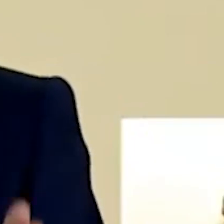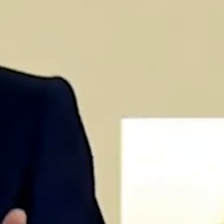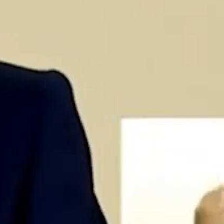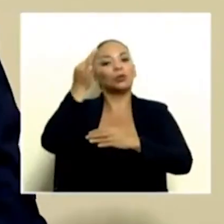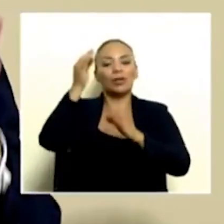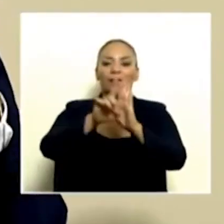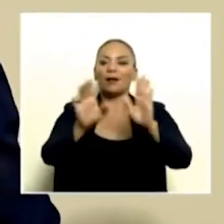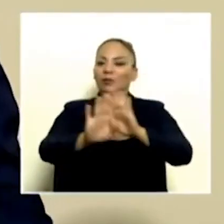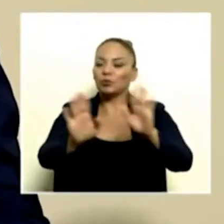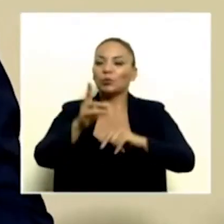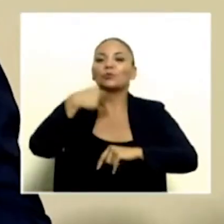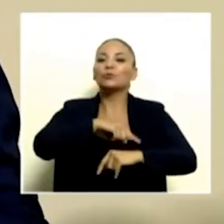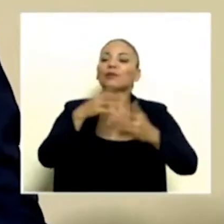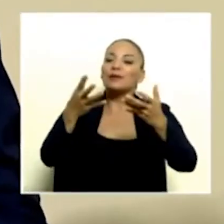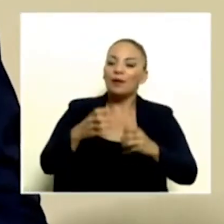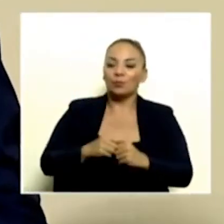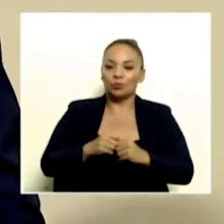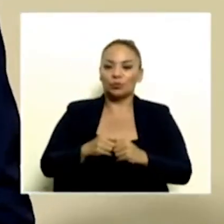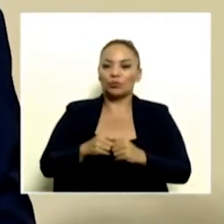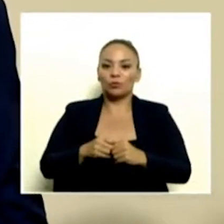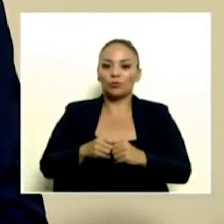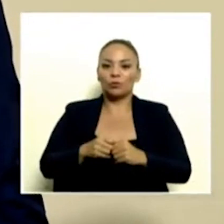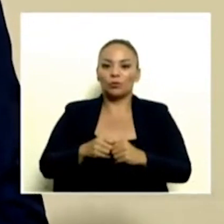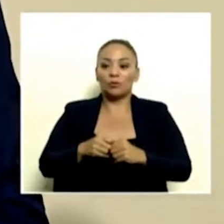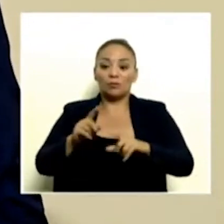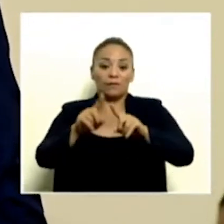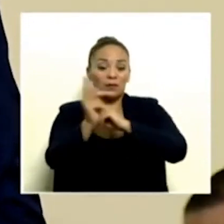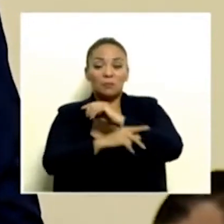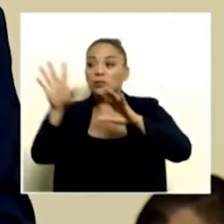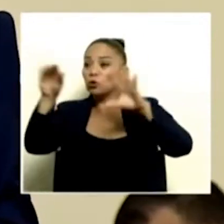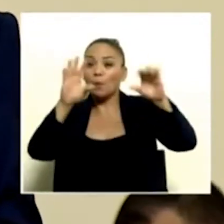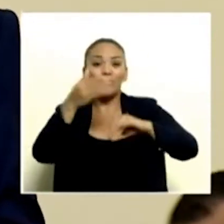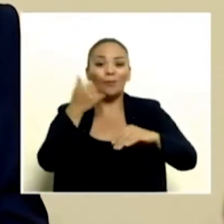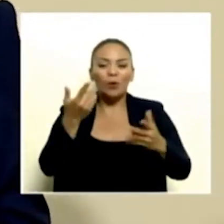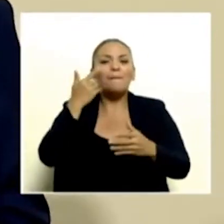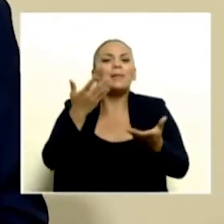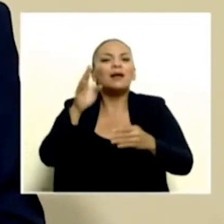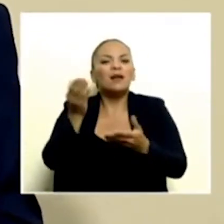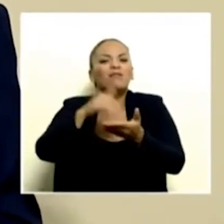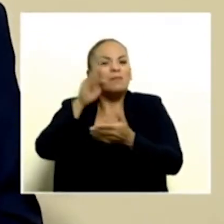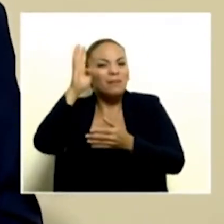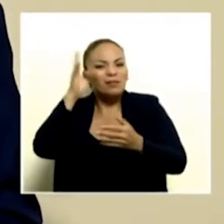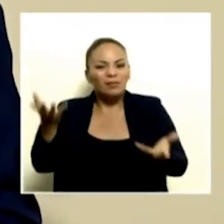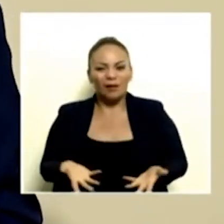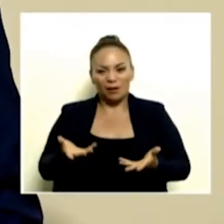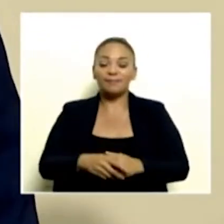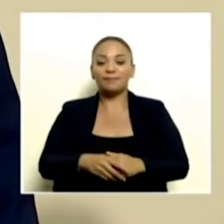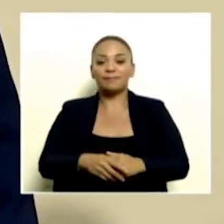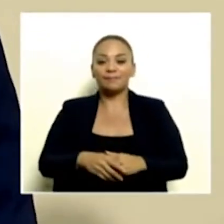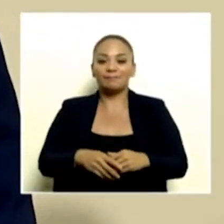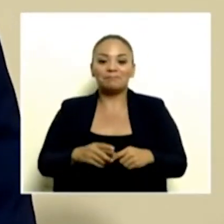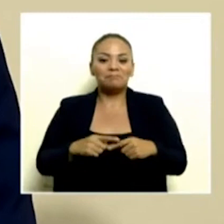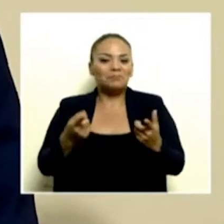no lo que queremos es agarrar lo mejor porque para qué reinventar la rueda y el hilo negro